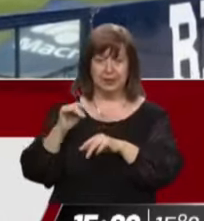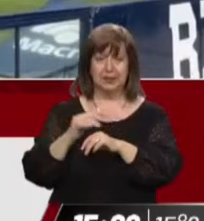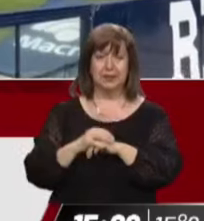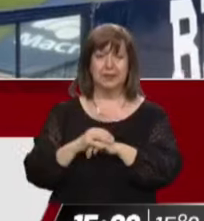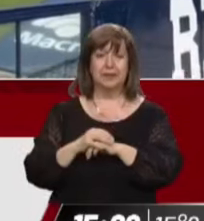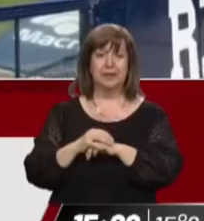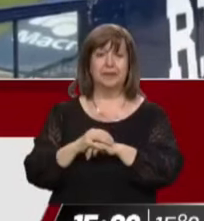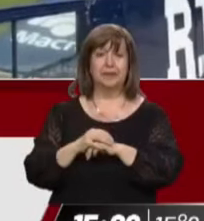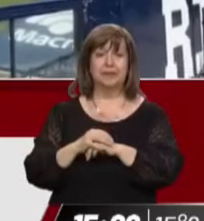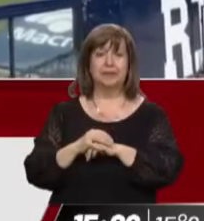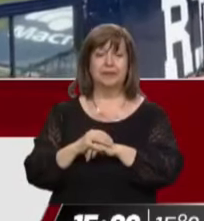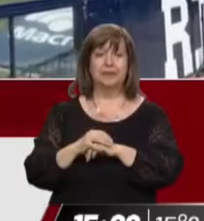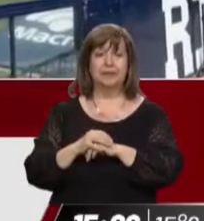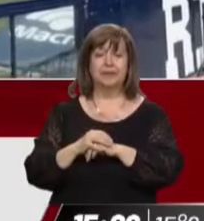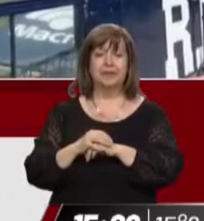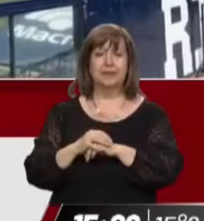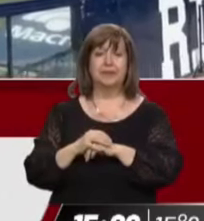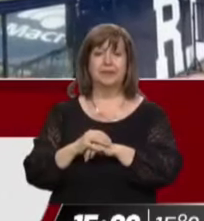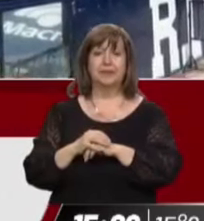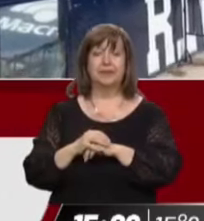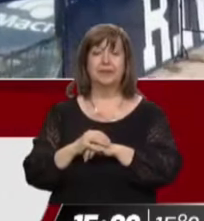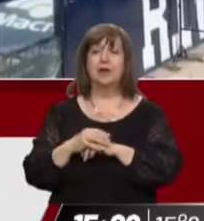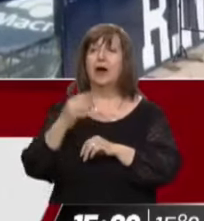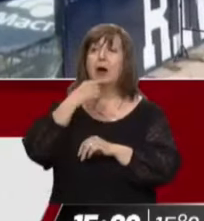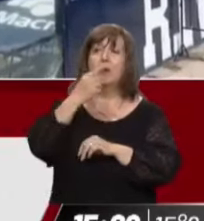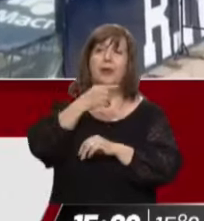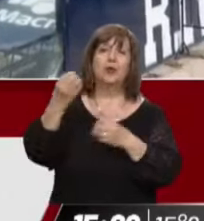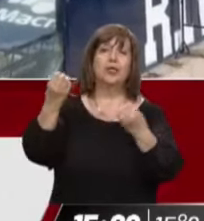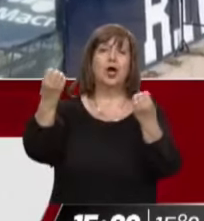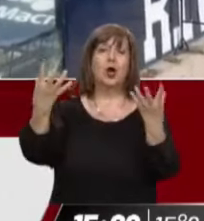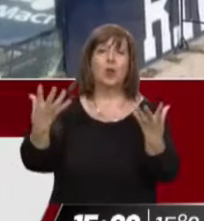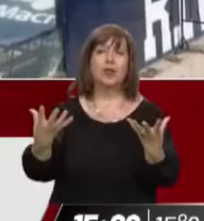Me metí con pelota y todo al arco, mirá. Bueno, ¿cómo estamos? ¿Están contentos?